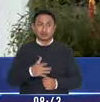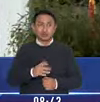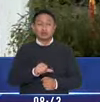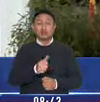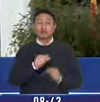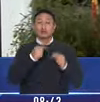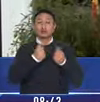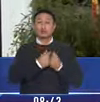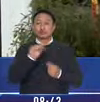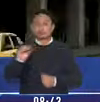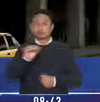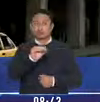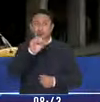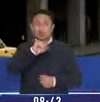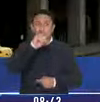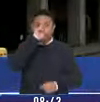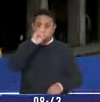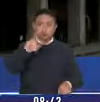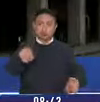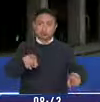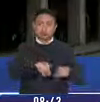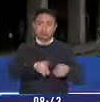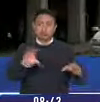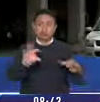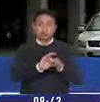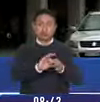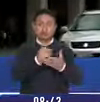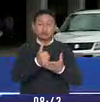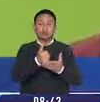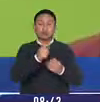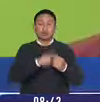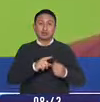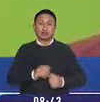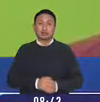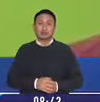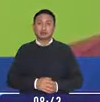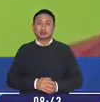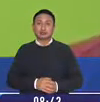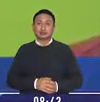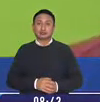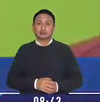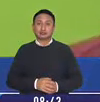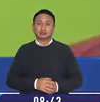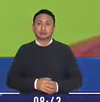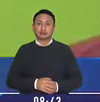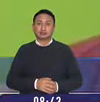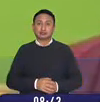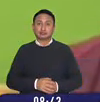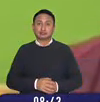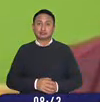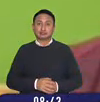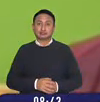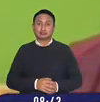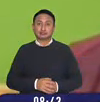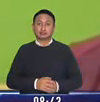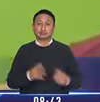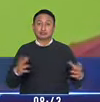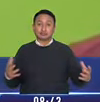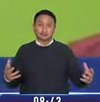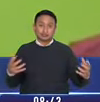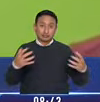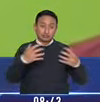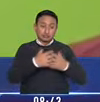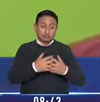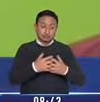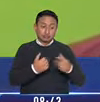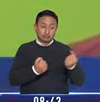otras bancadas para consolidar una unidad en función del bienestar de la ciudad. Que no es una unidad en contra ni a favor de